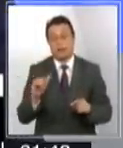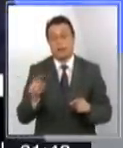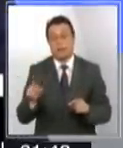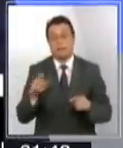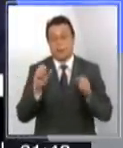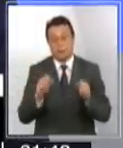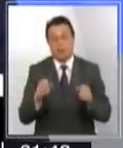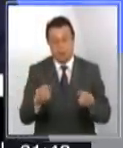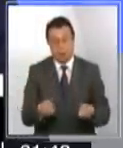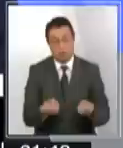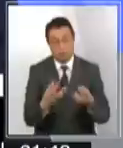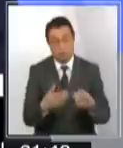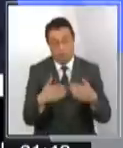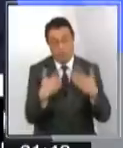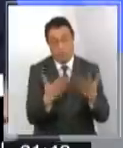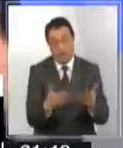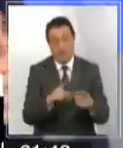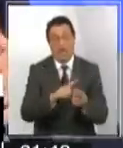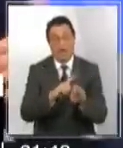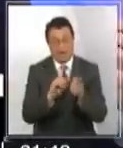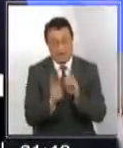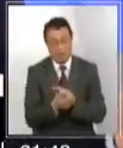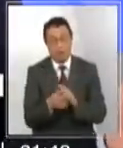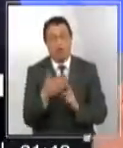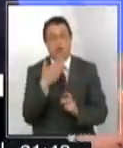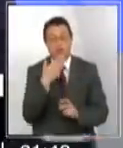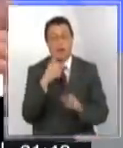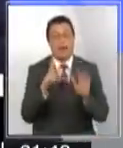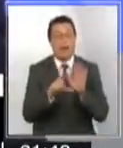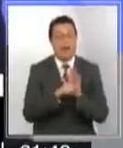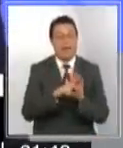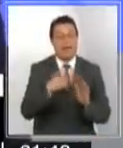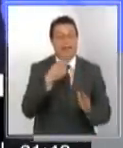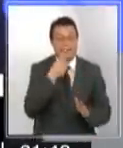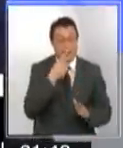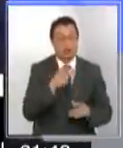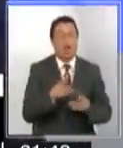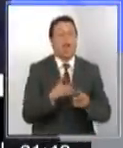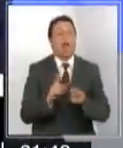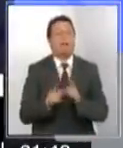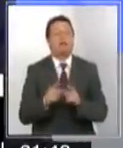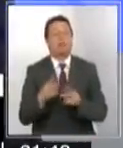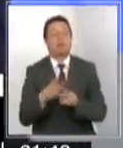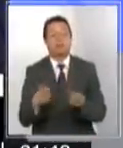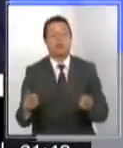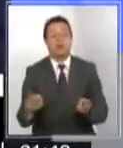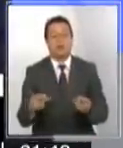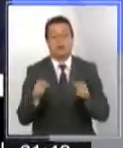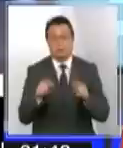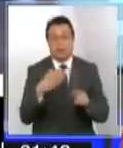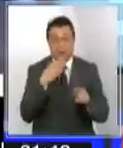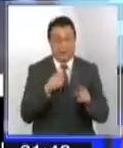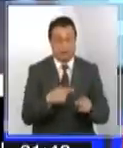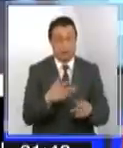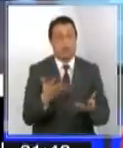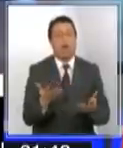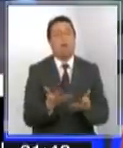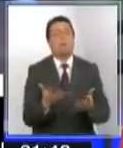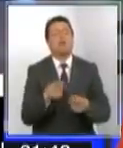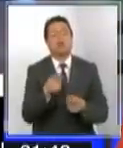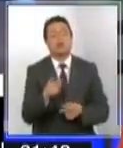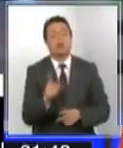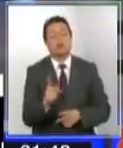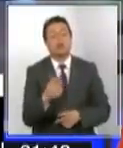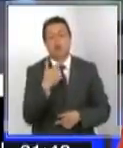puede generar cambios, así como la generó la ley del tabaco, en la administración pública. ¿Y en eso estoy hoy día también abocado? ¿Y por qué descarta la posibilidad